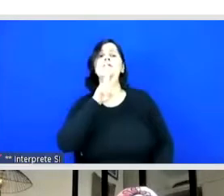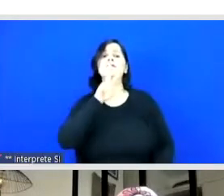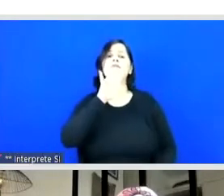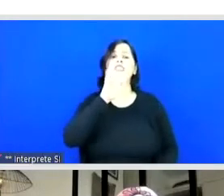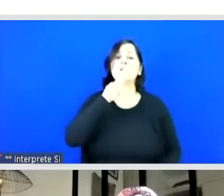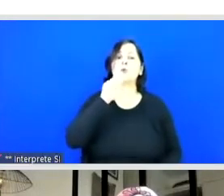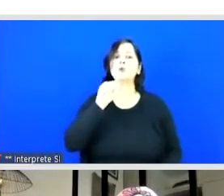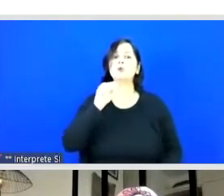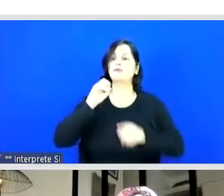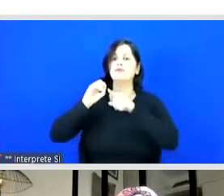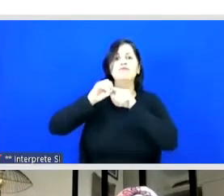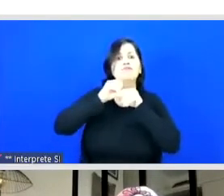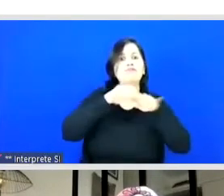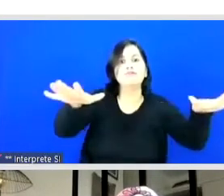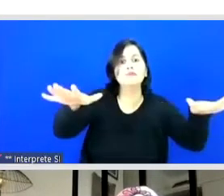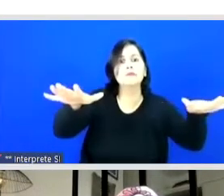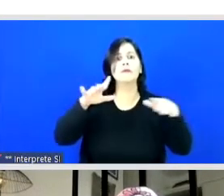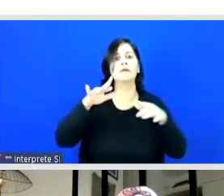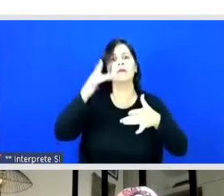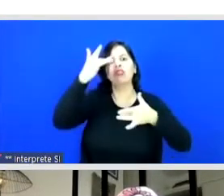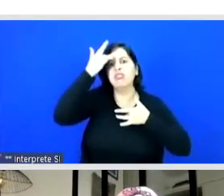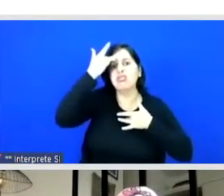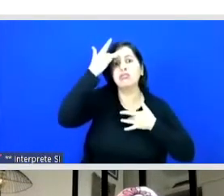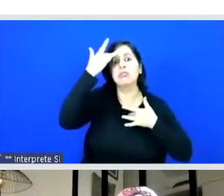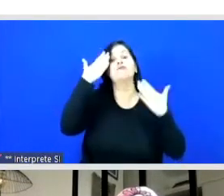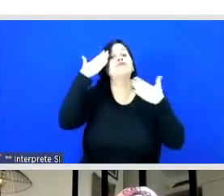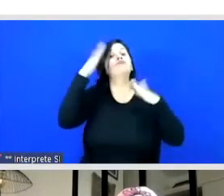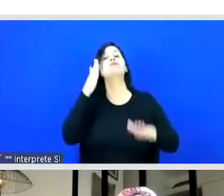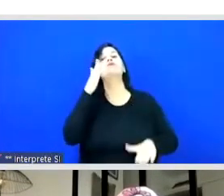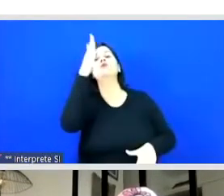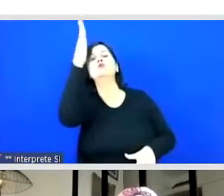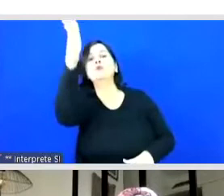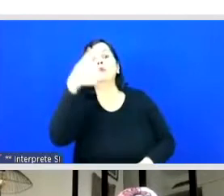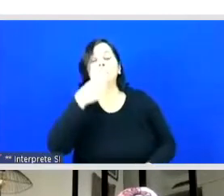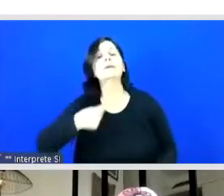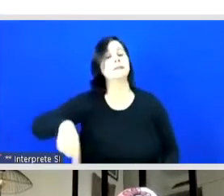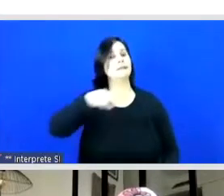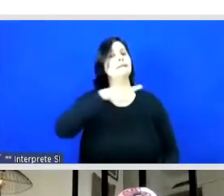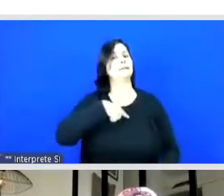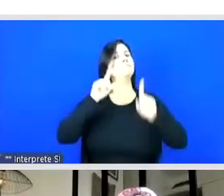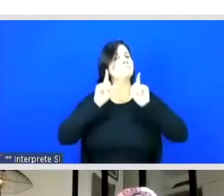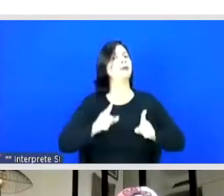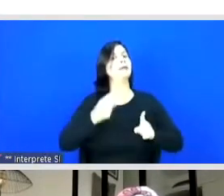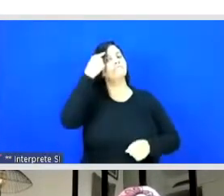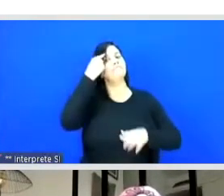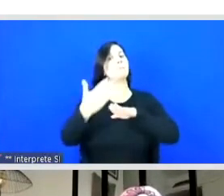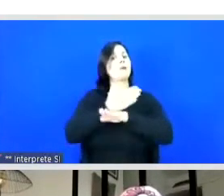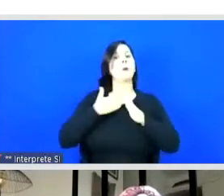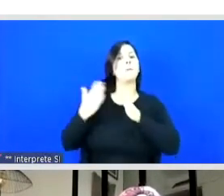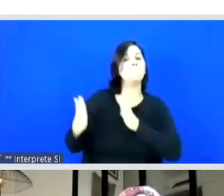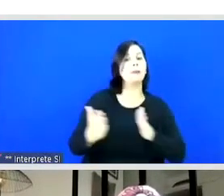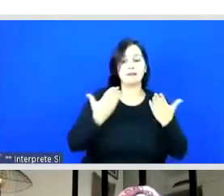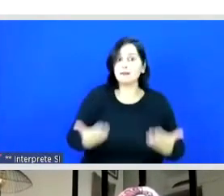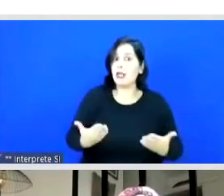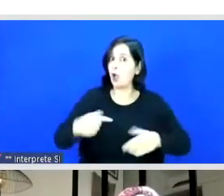No podemos hablar ahora separado. Tenemos que hablar juntos y tener esta